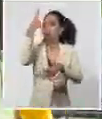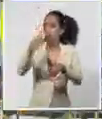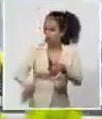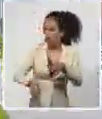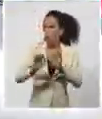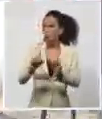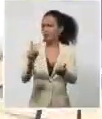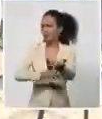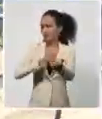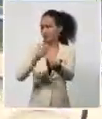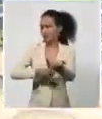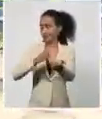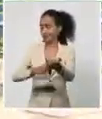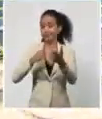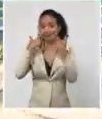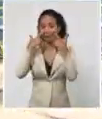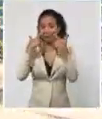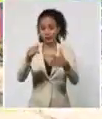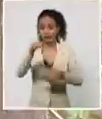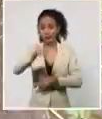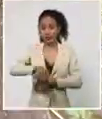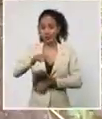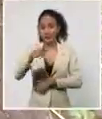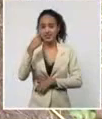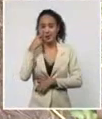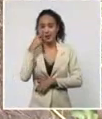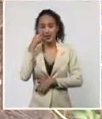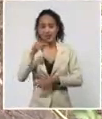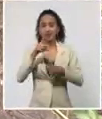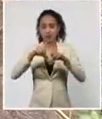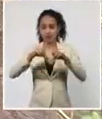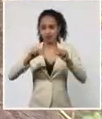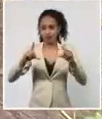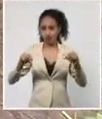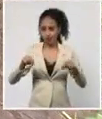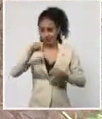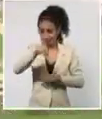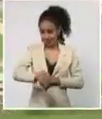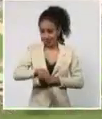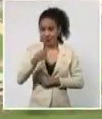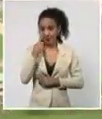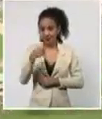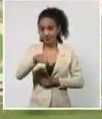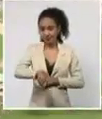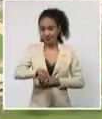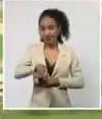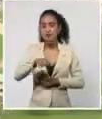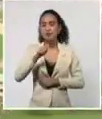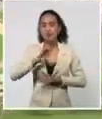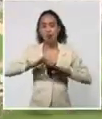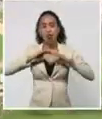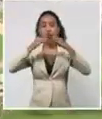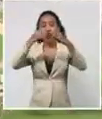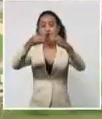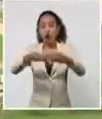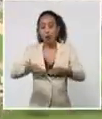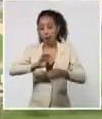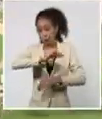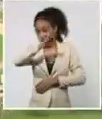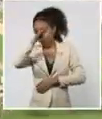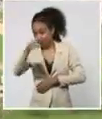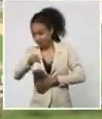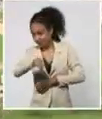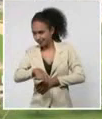tradiciones más importantes de Santa Clara. Se está sembrando el tamarindo número 331 en la Loma del Tamarindo, una loma que es histórica